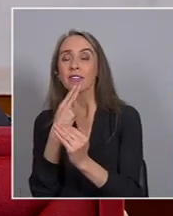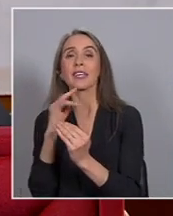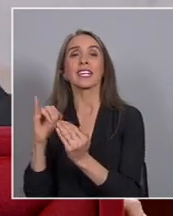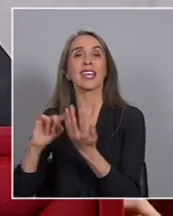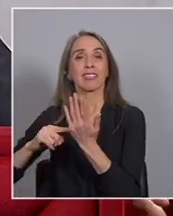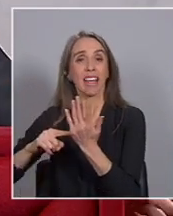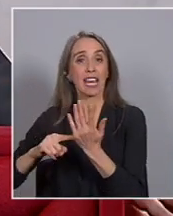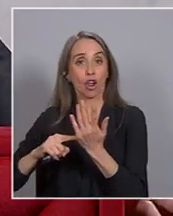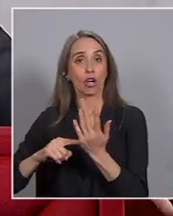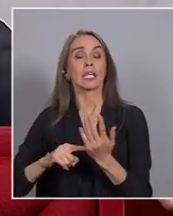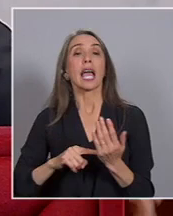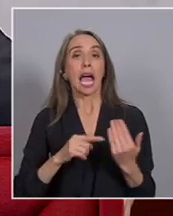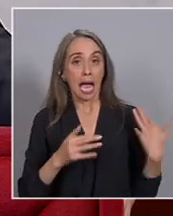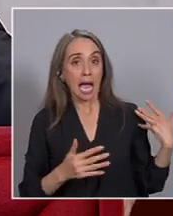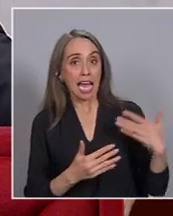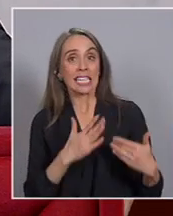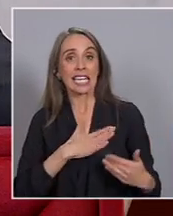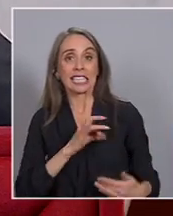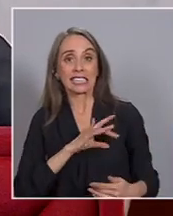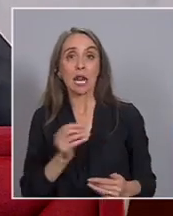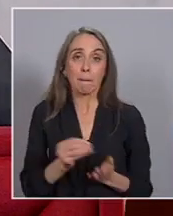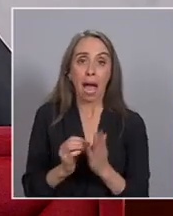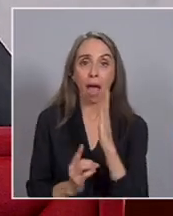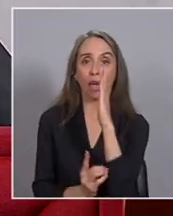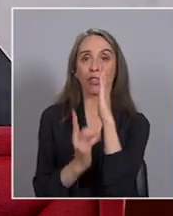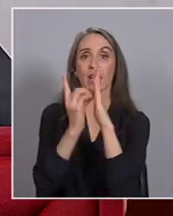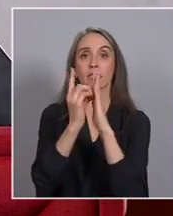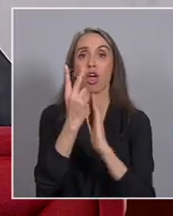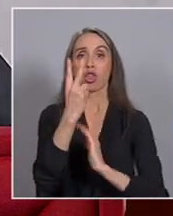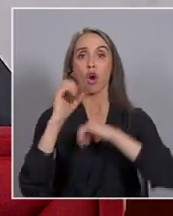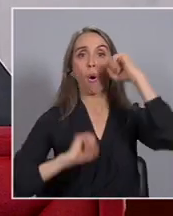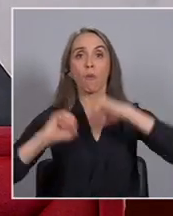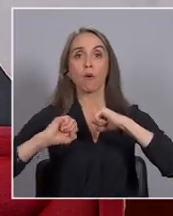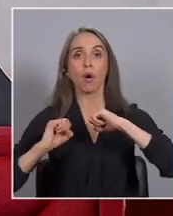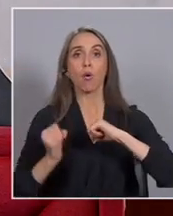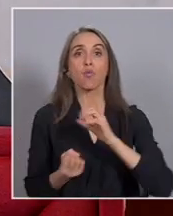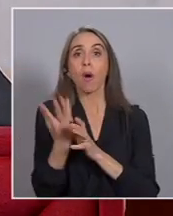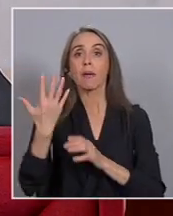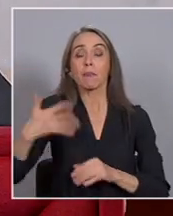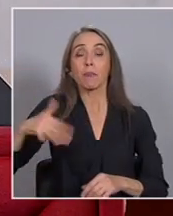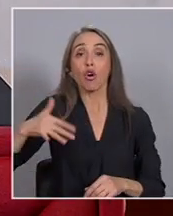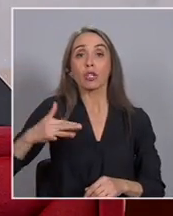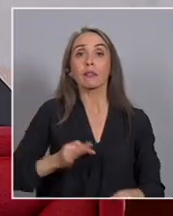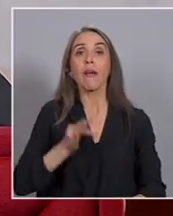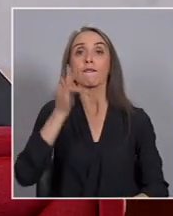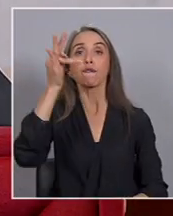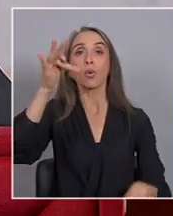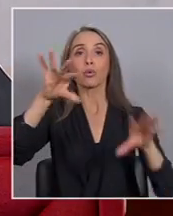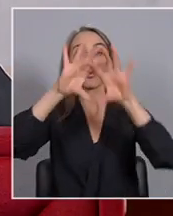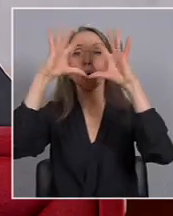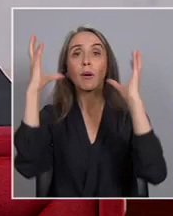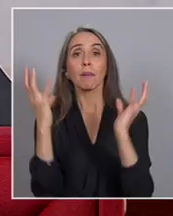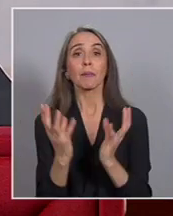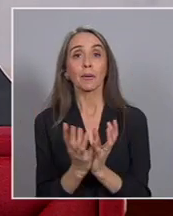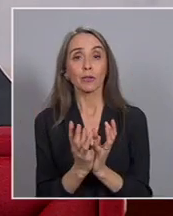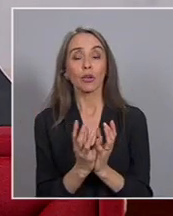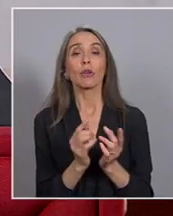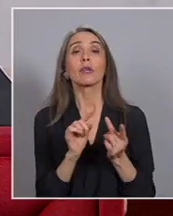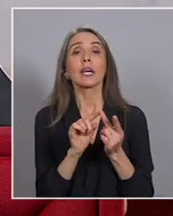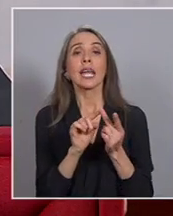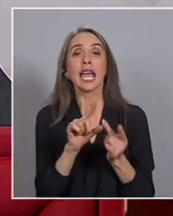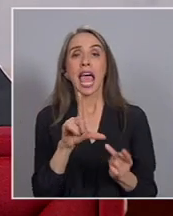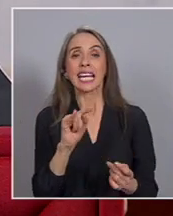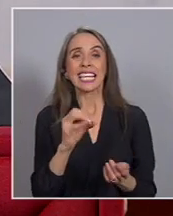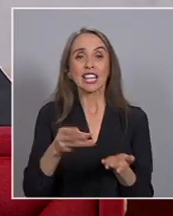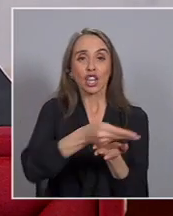Y para seguir avanzando en el camino del desarrollo vamos a impulsar dos industrias clave para el futuro del planeta, el litio y